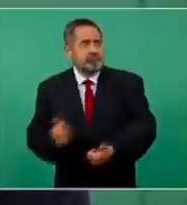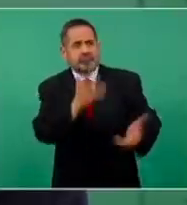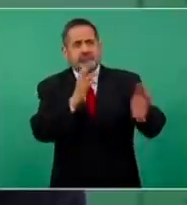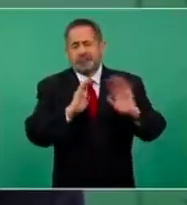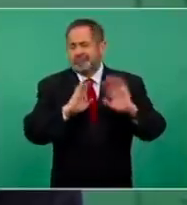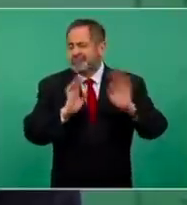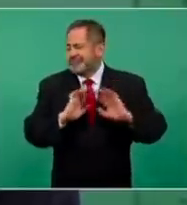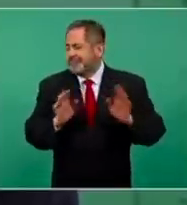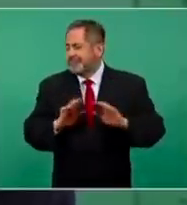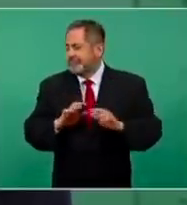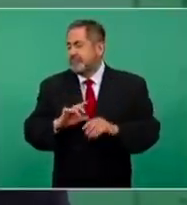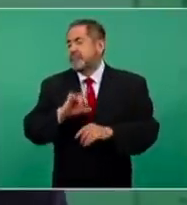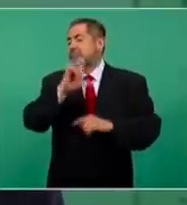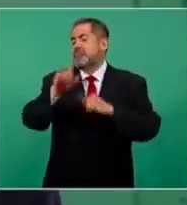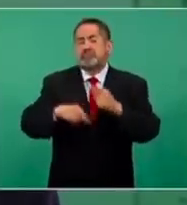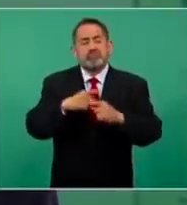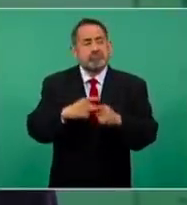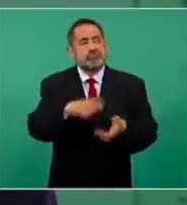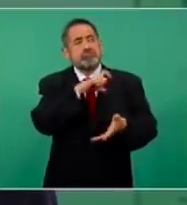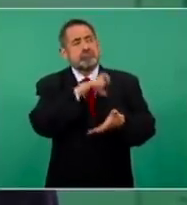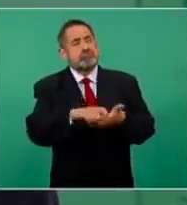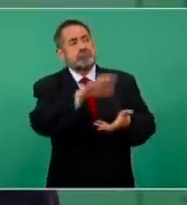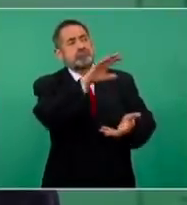comprar las gasolinas,